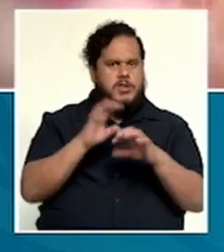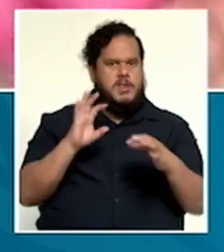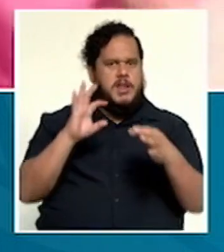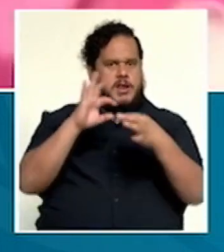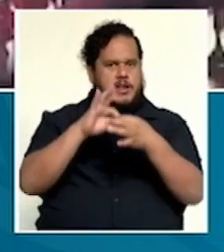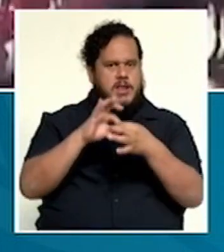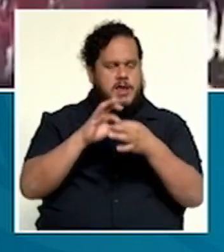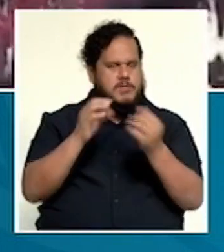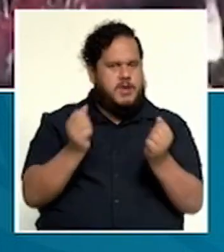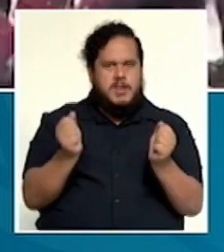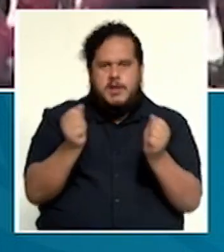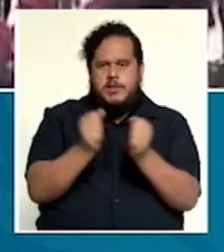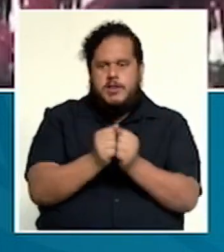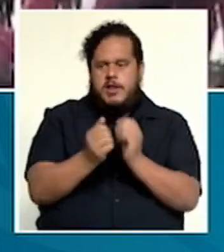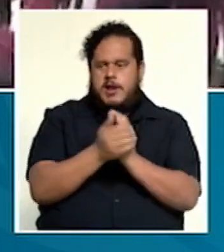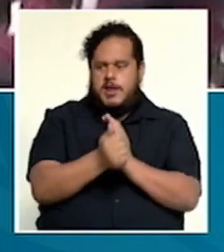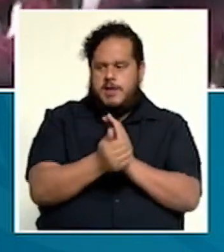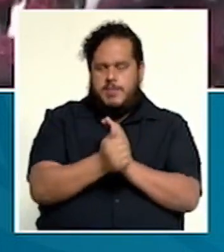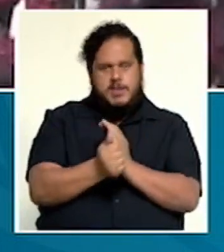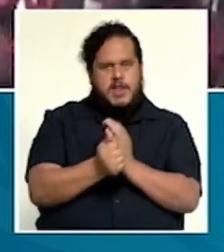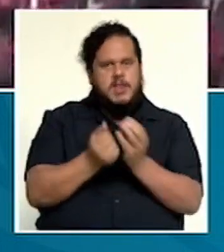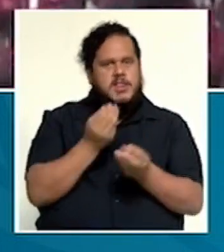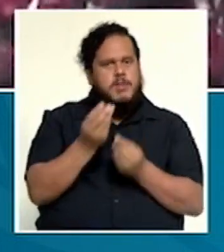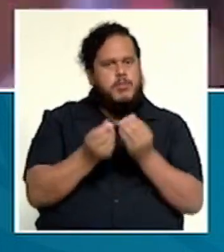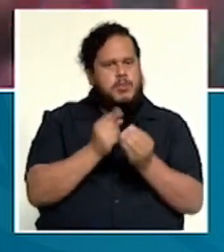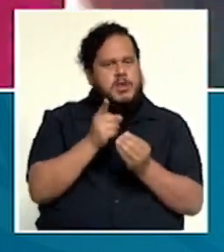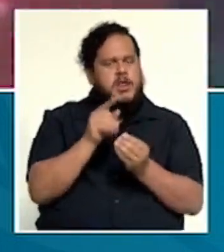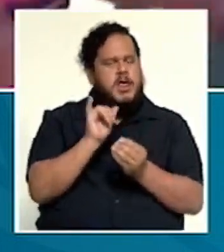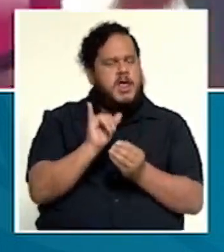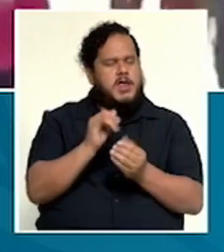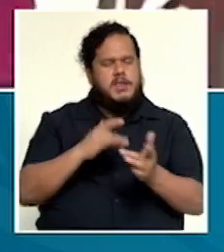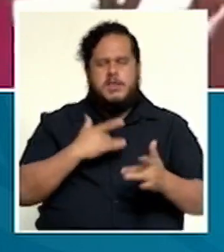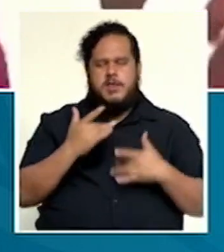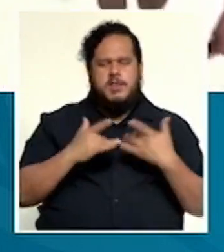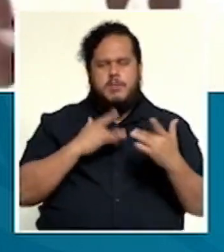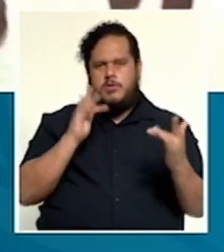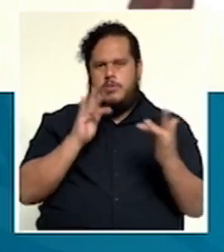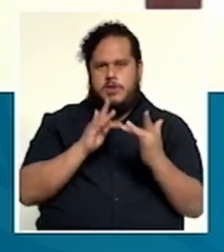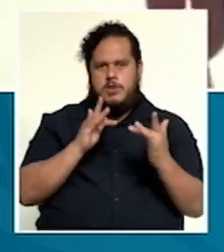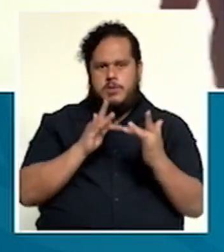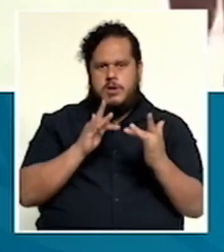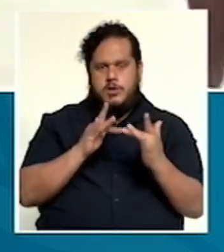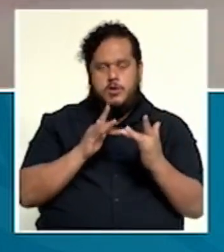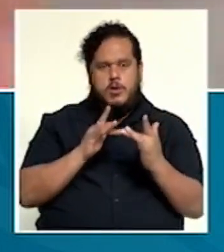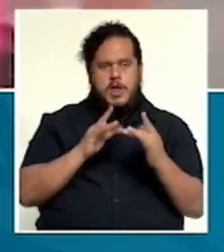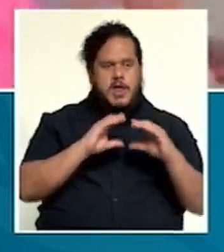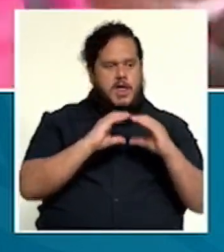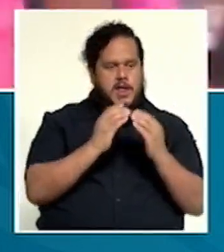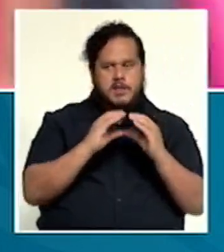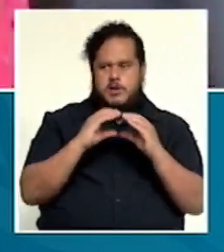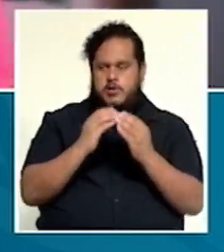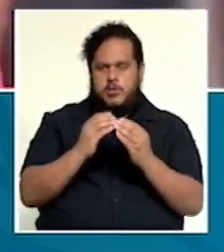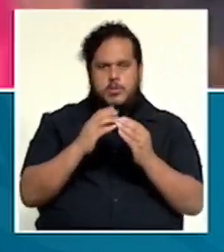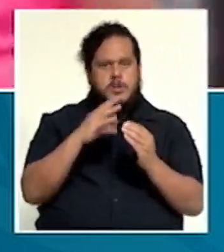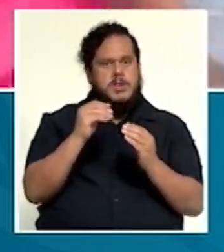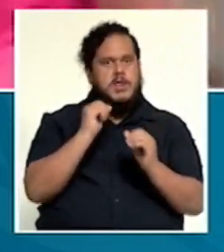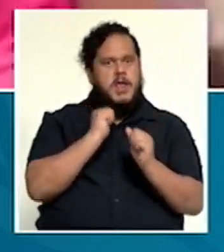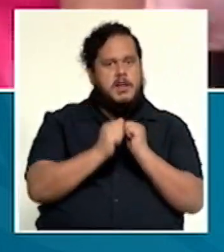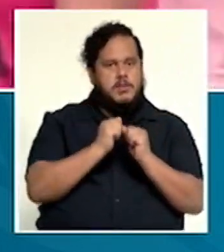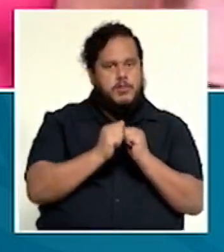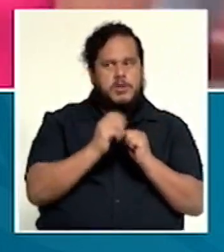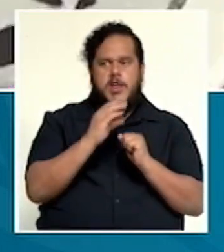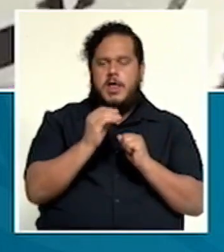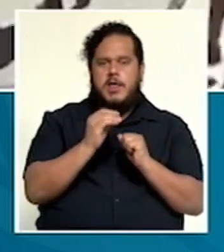la adhesión, la capacidad de generar ese sentimiento de conexión entre los clubes, entre el deporte y